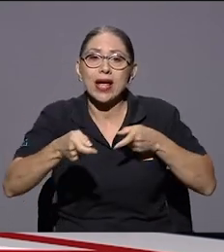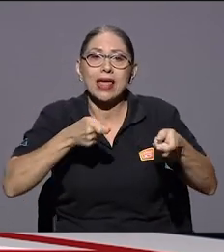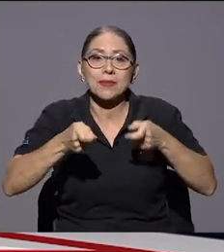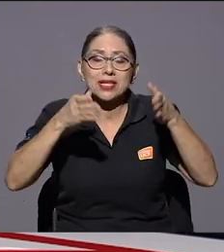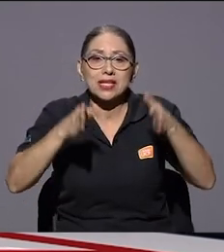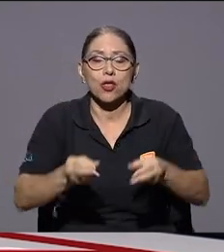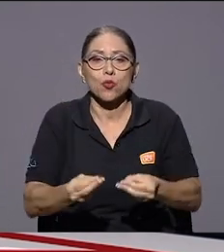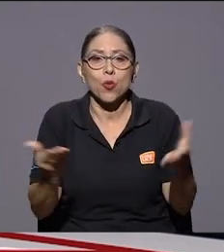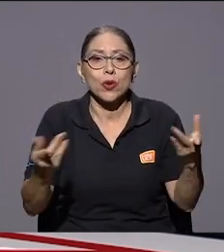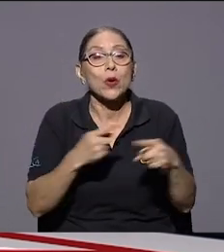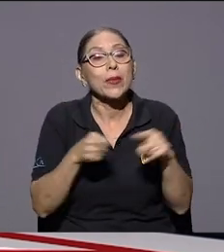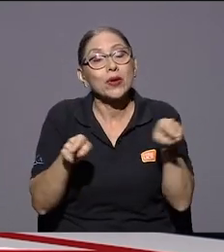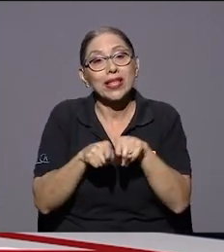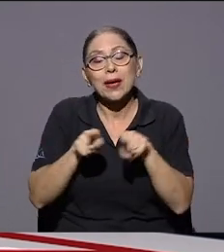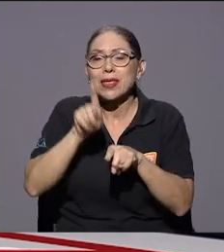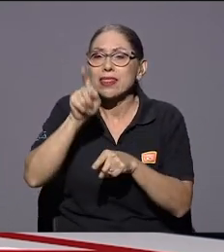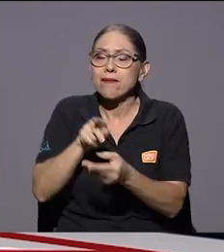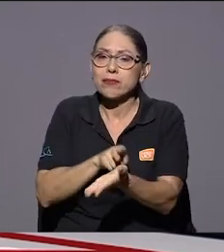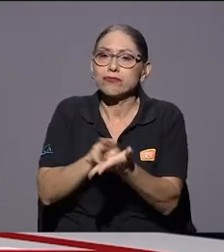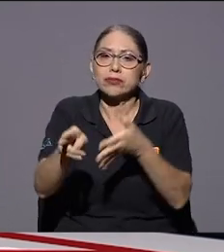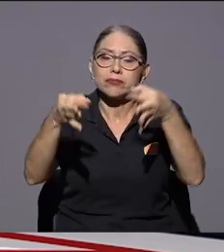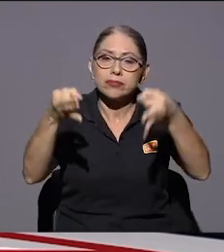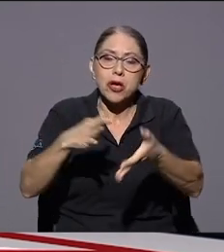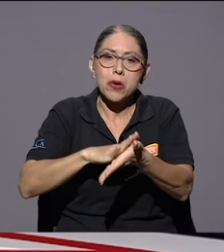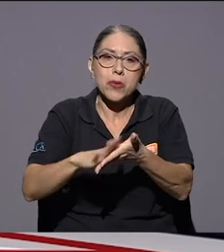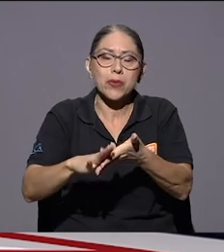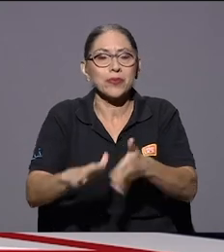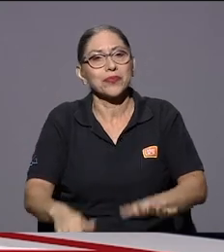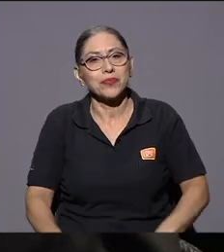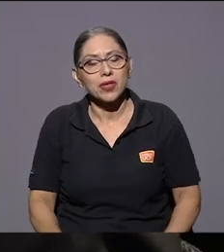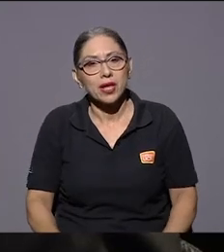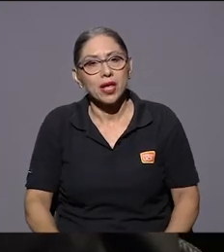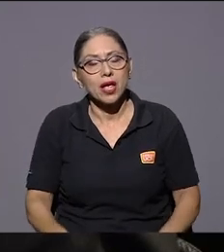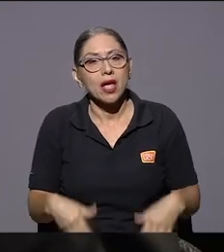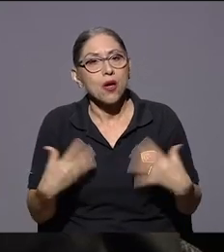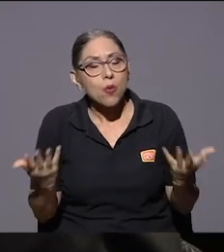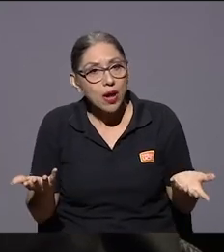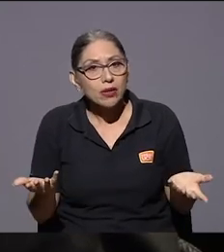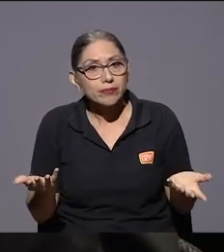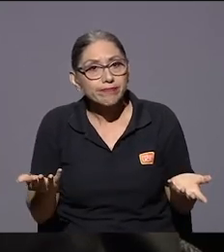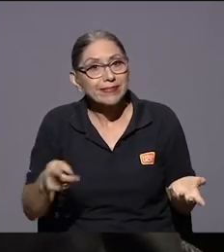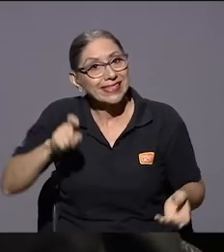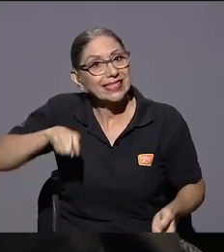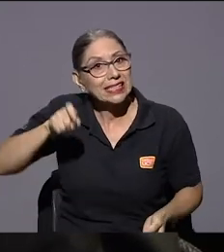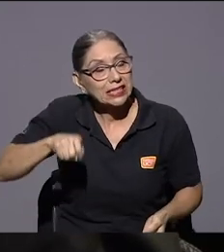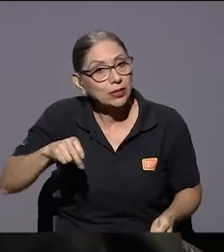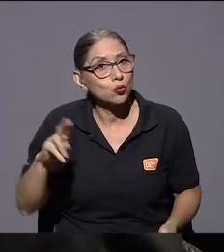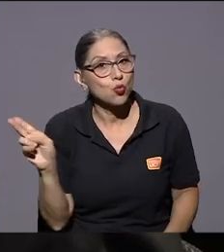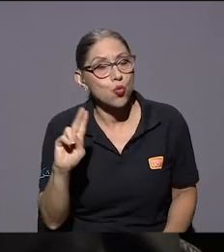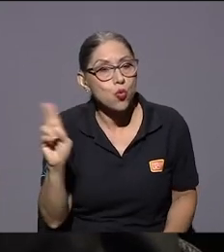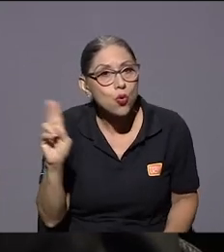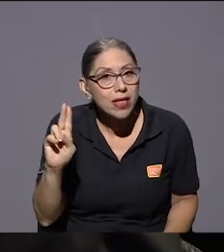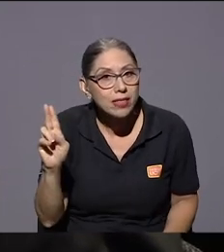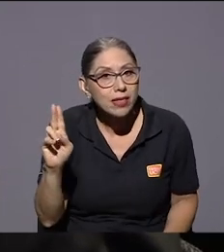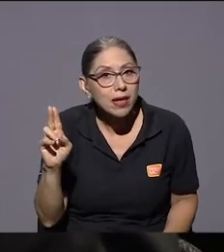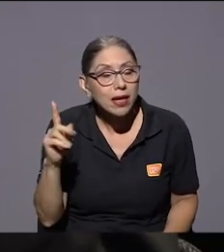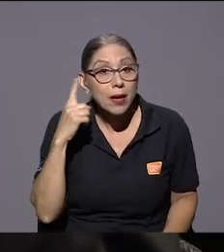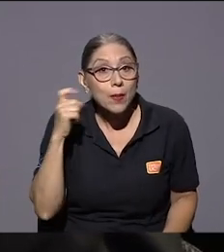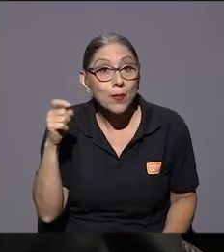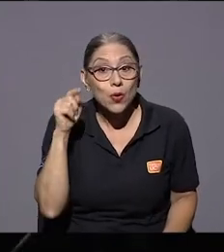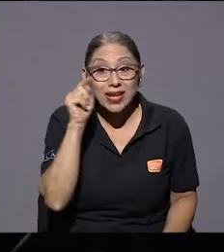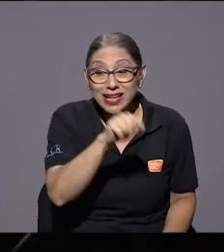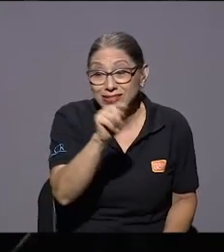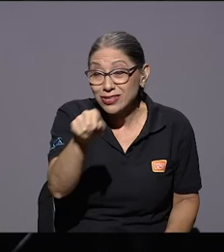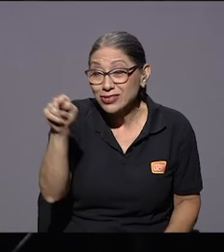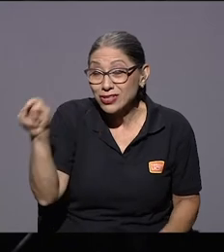público, pero además que lleve de la mano la honradez, como decía usted. Y bueno, no surge, porque el poder